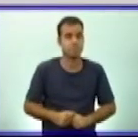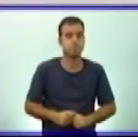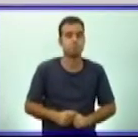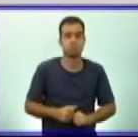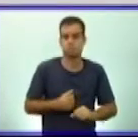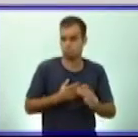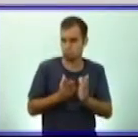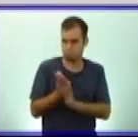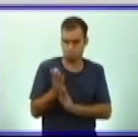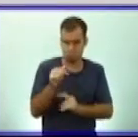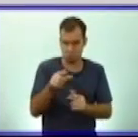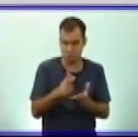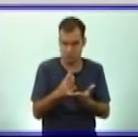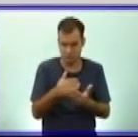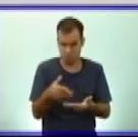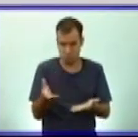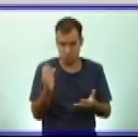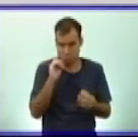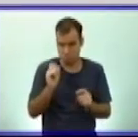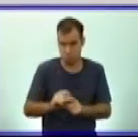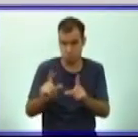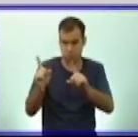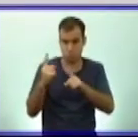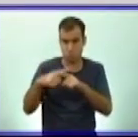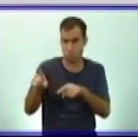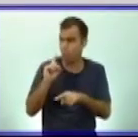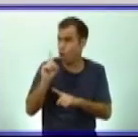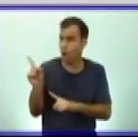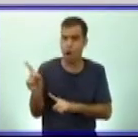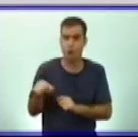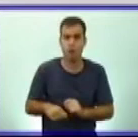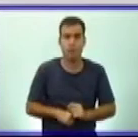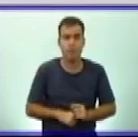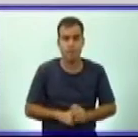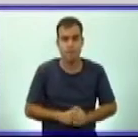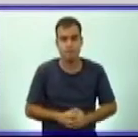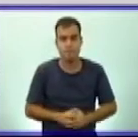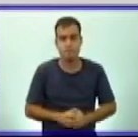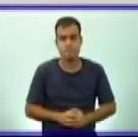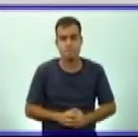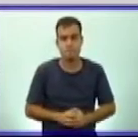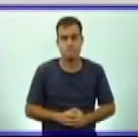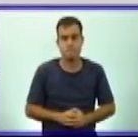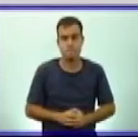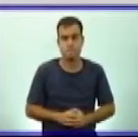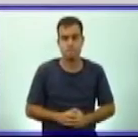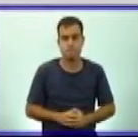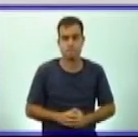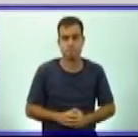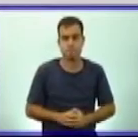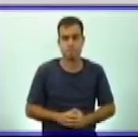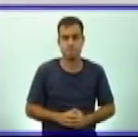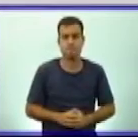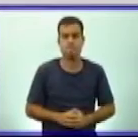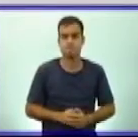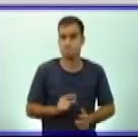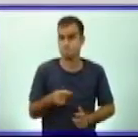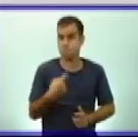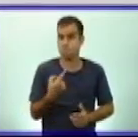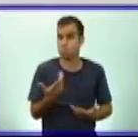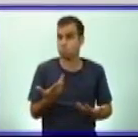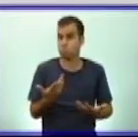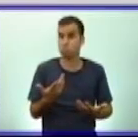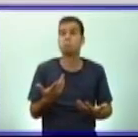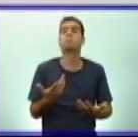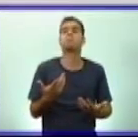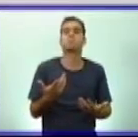con el encuentro, la clase del día de hoy, nosotros también nos corresponde hacer referencia al circuito